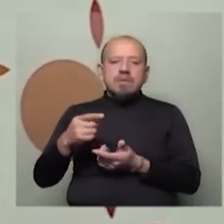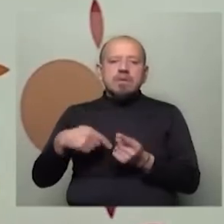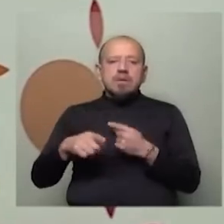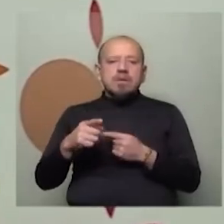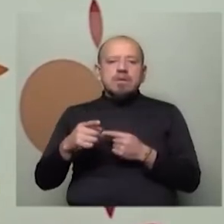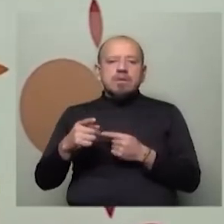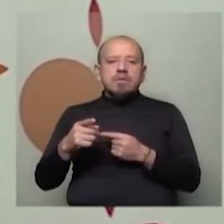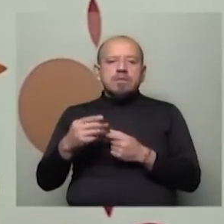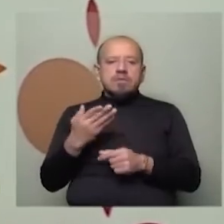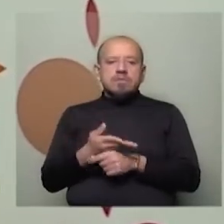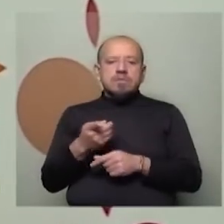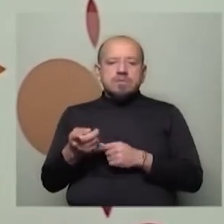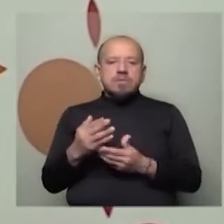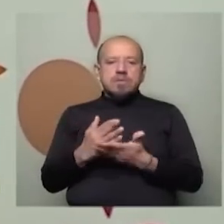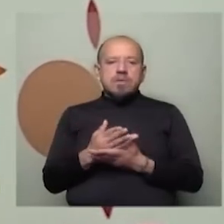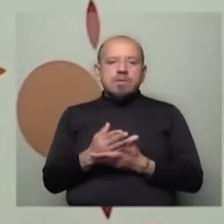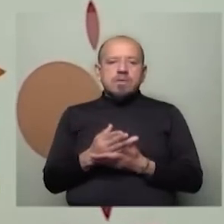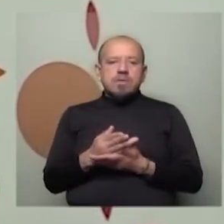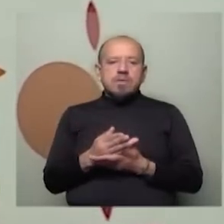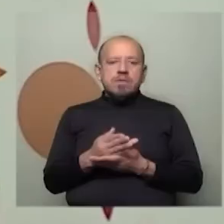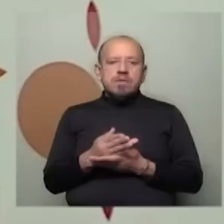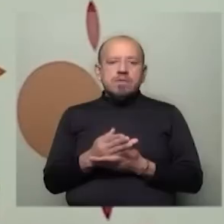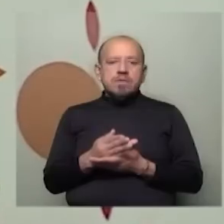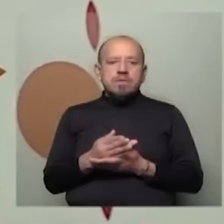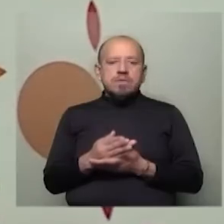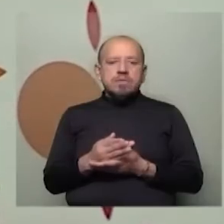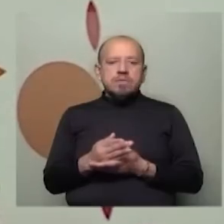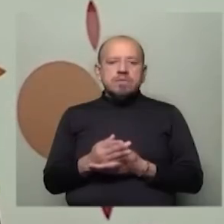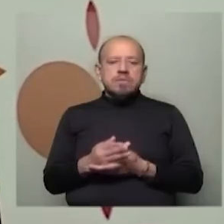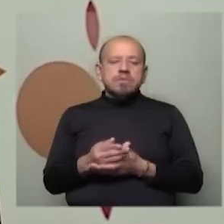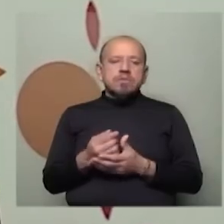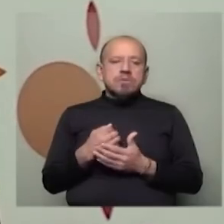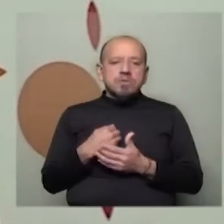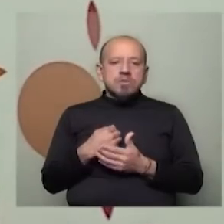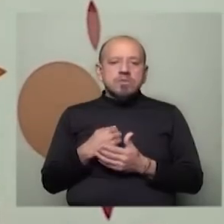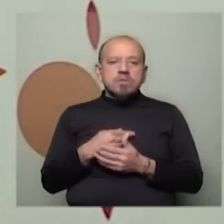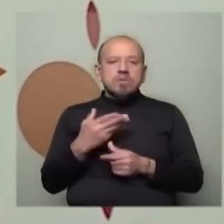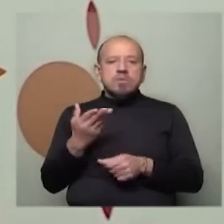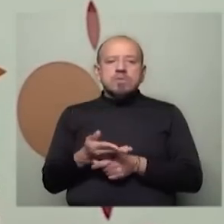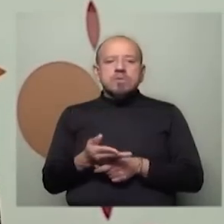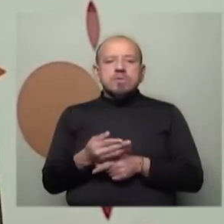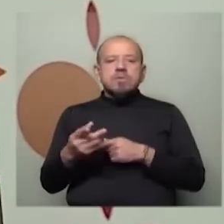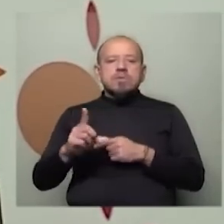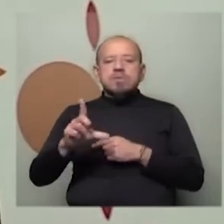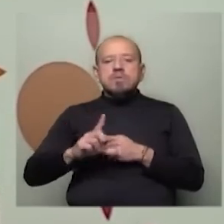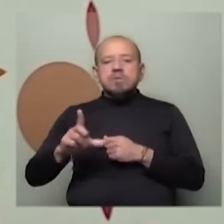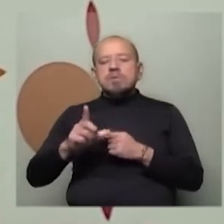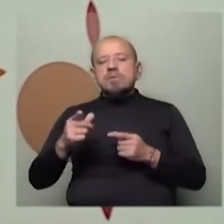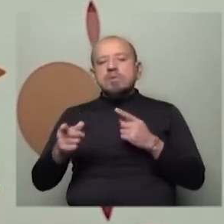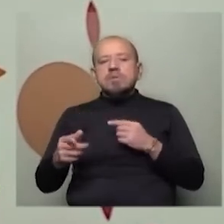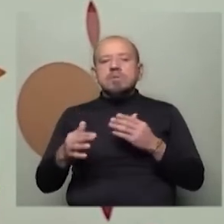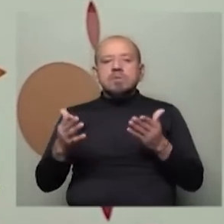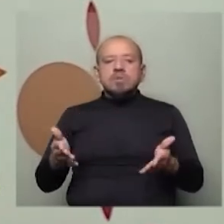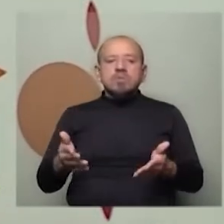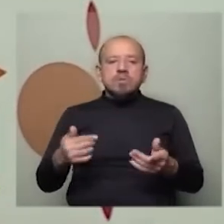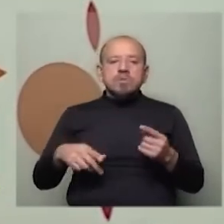pedido cada vez que lo iban a utilizar apostamos a pedir a secundaria que nos informe Cuántos